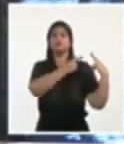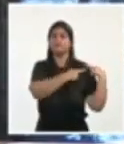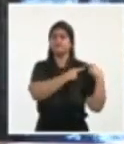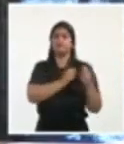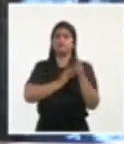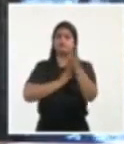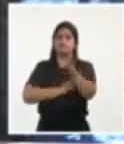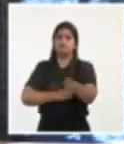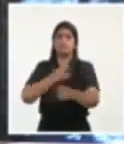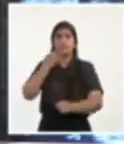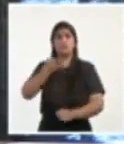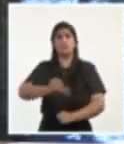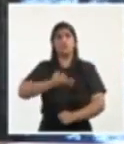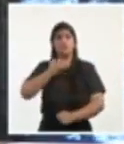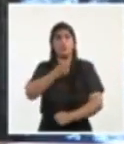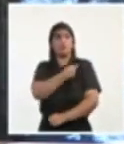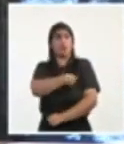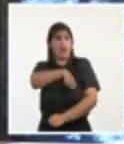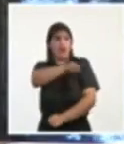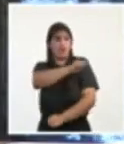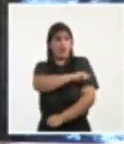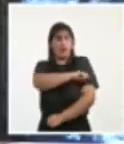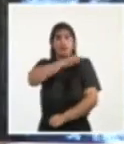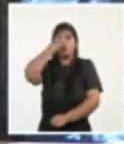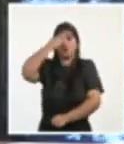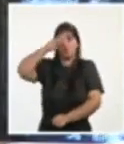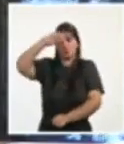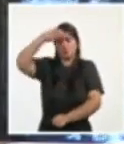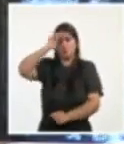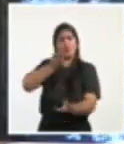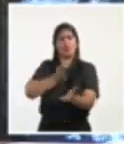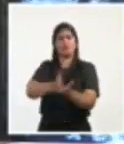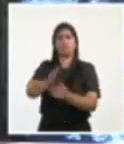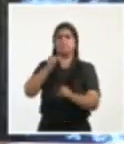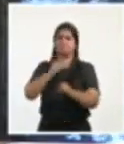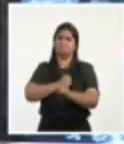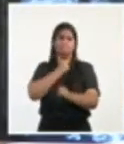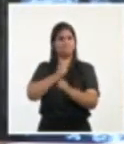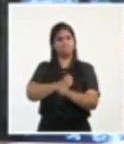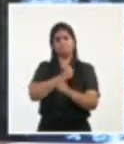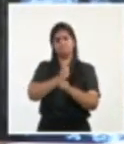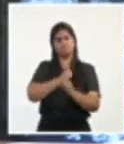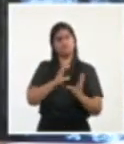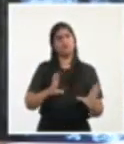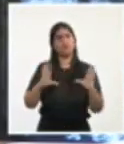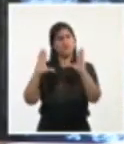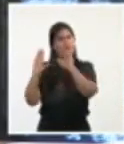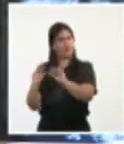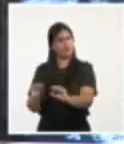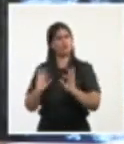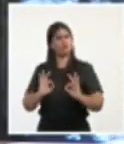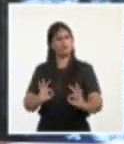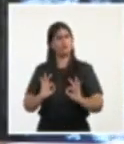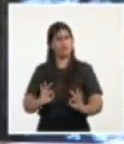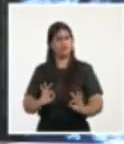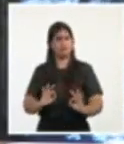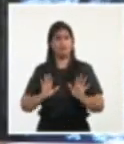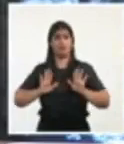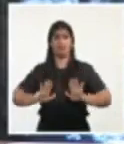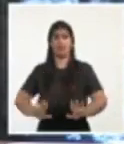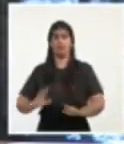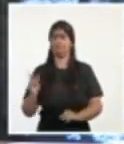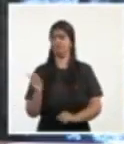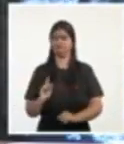de la salud continuaremos sin descanso. Yo creo que el ejemplo que han dado en las difíciles condiciones